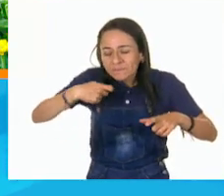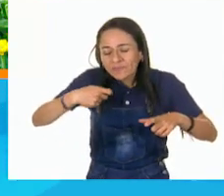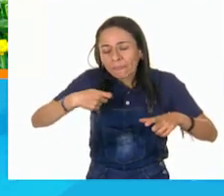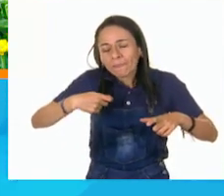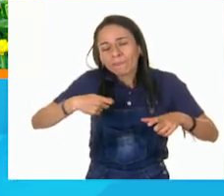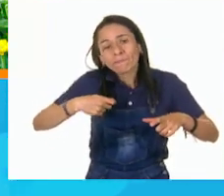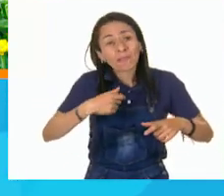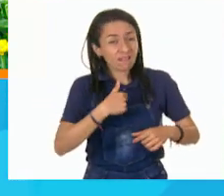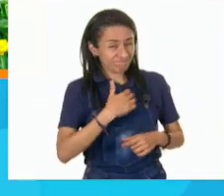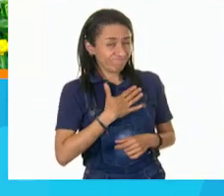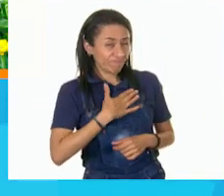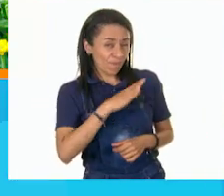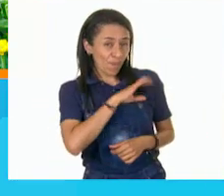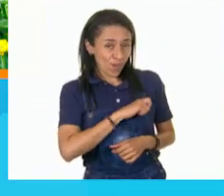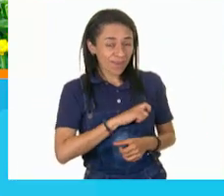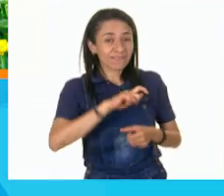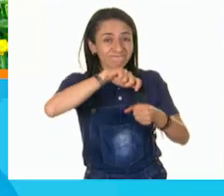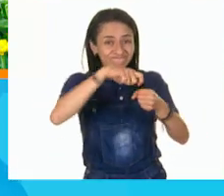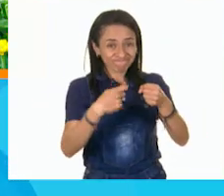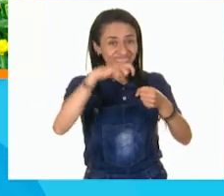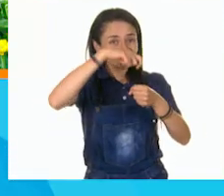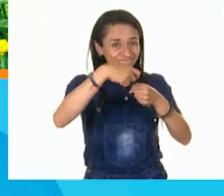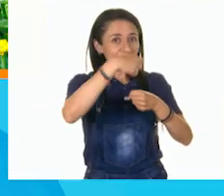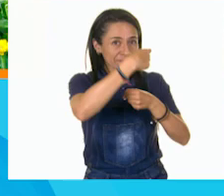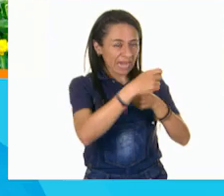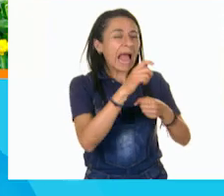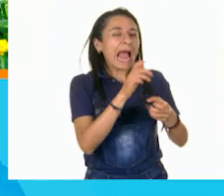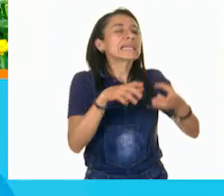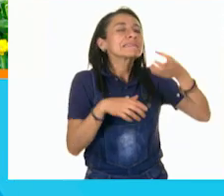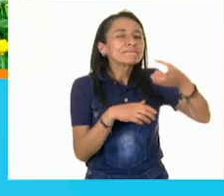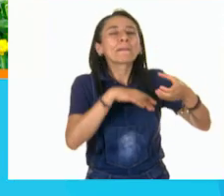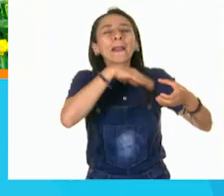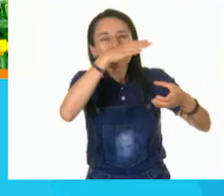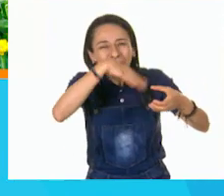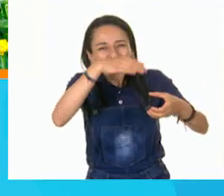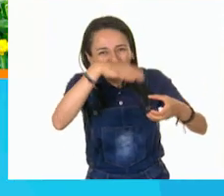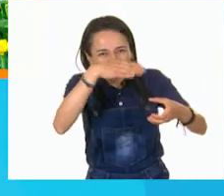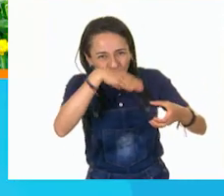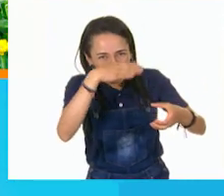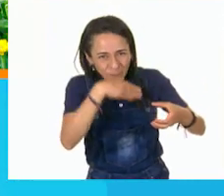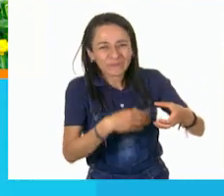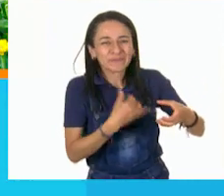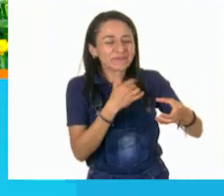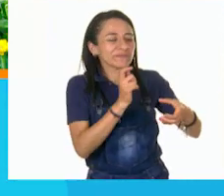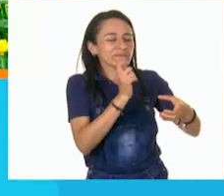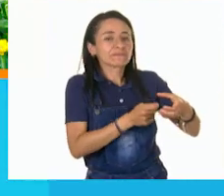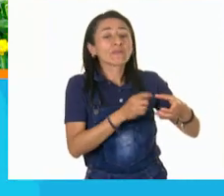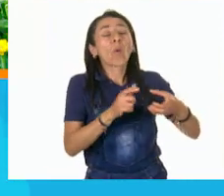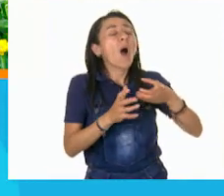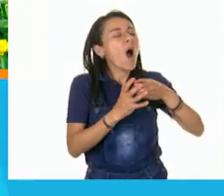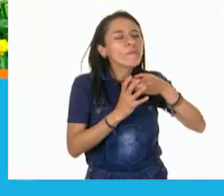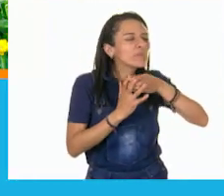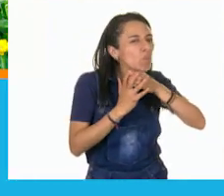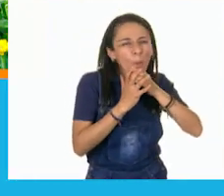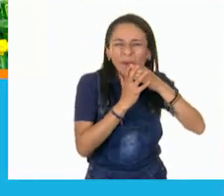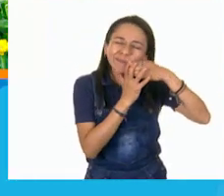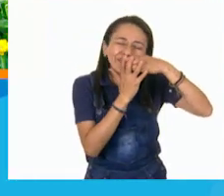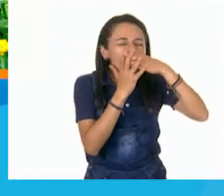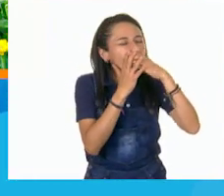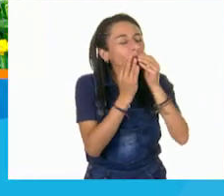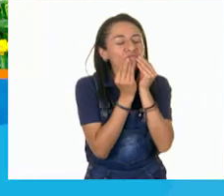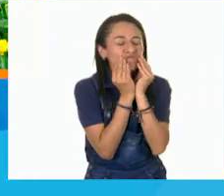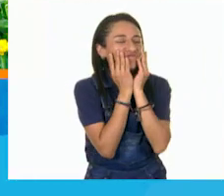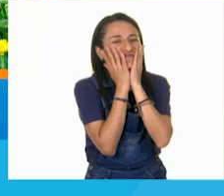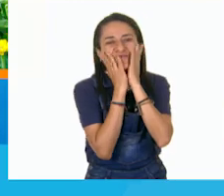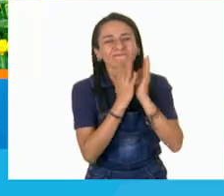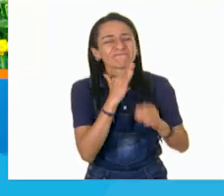mango. Y cuando lo como, no me importa embarrarme los cachetes porque es delicioso comerlo.